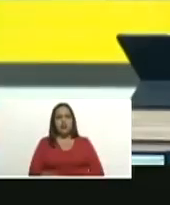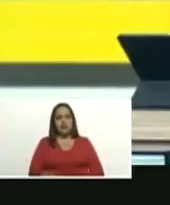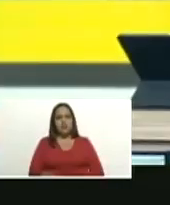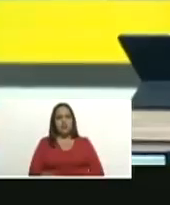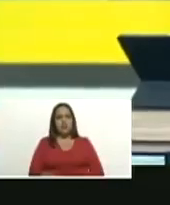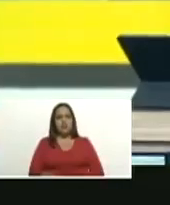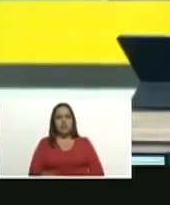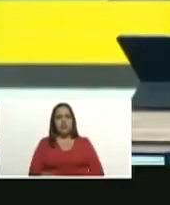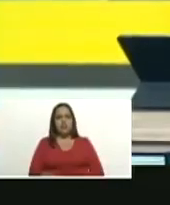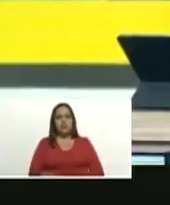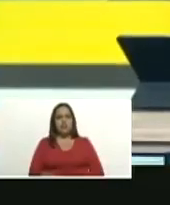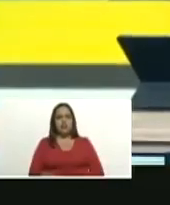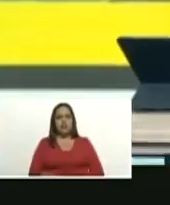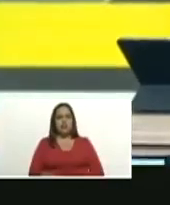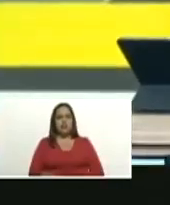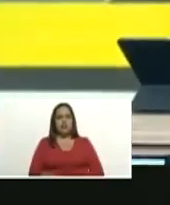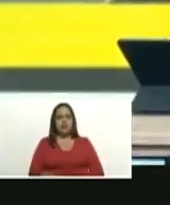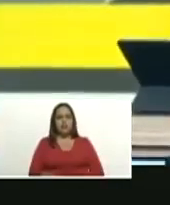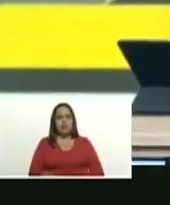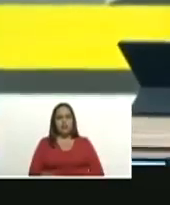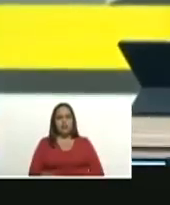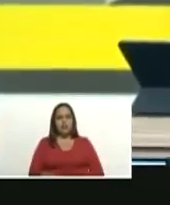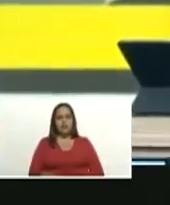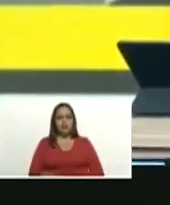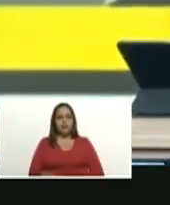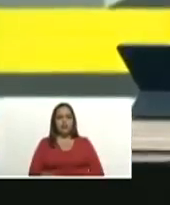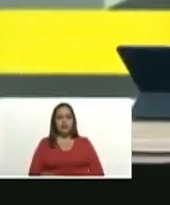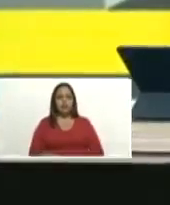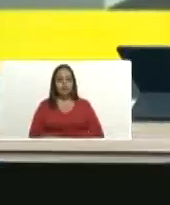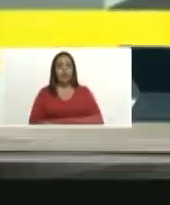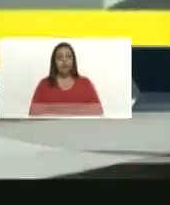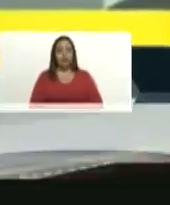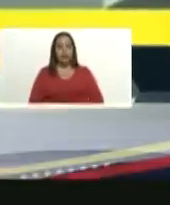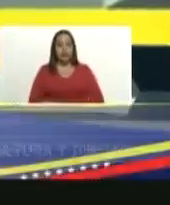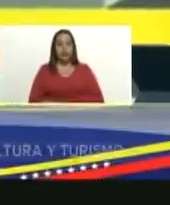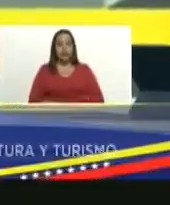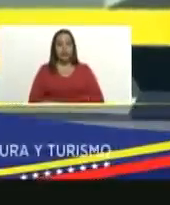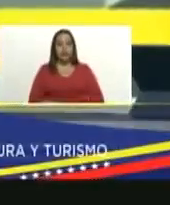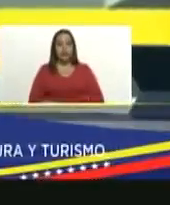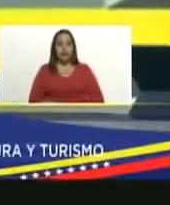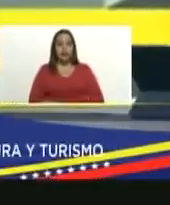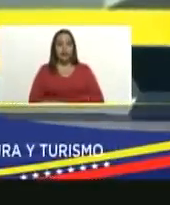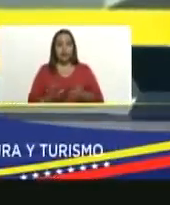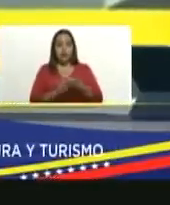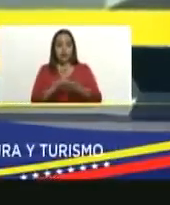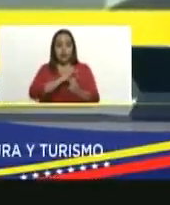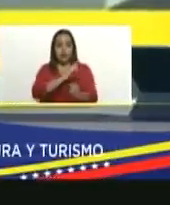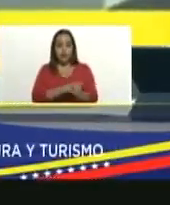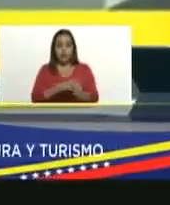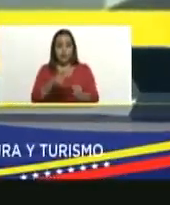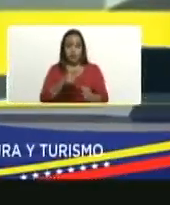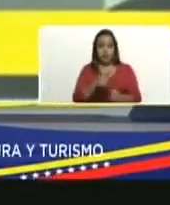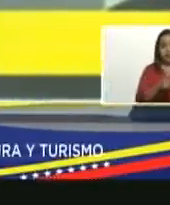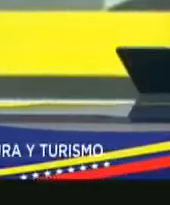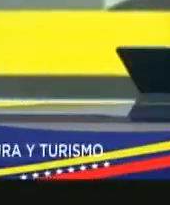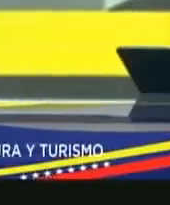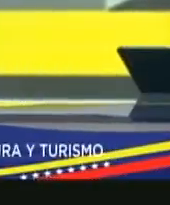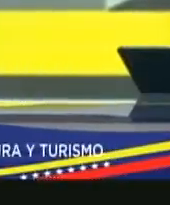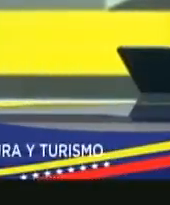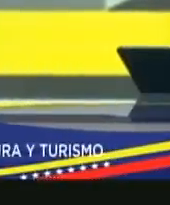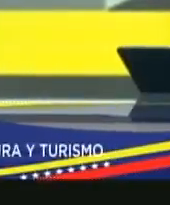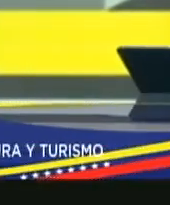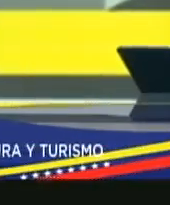de periodistas, sino por el acompañamiento diario, el fortalecimiento que usted le da diariamente a todas